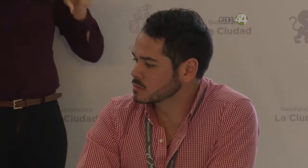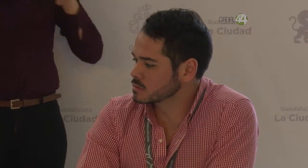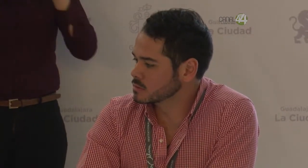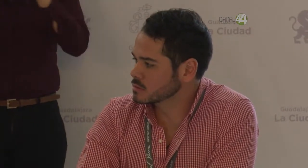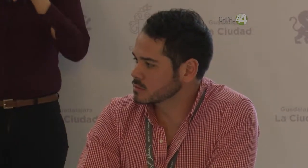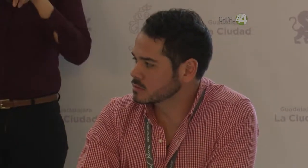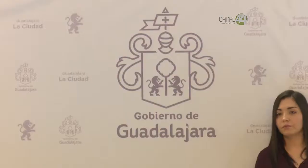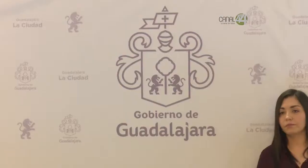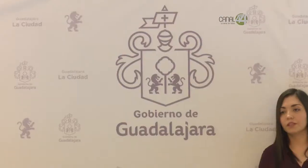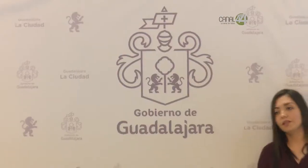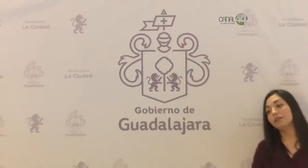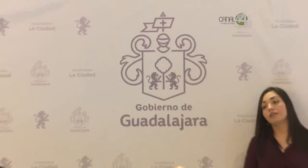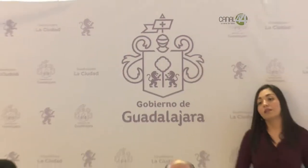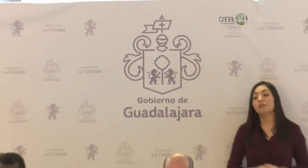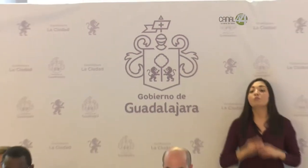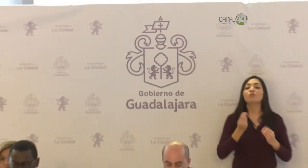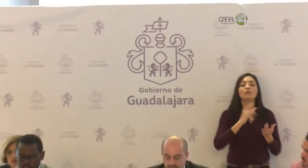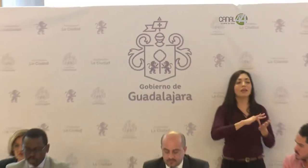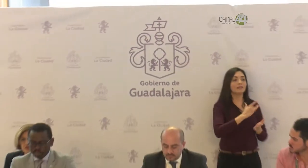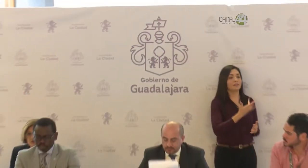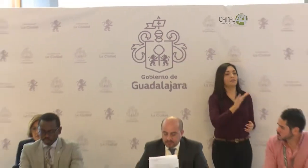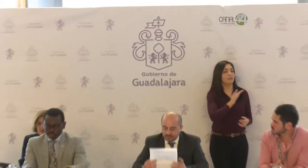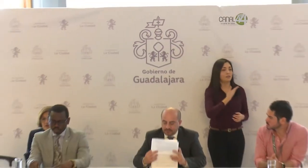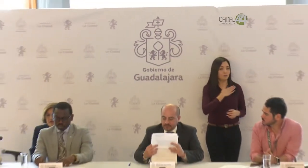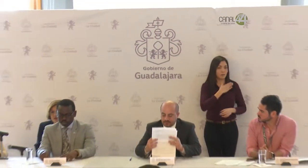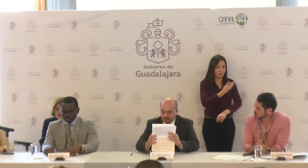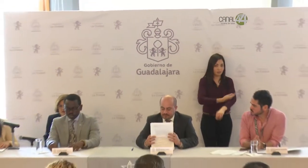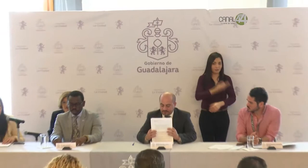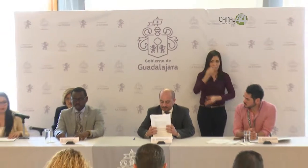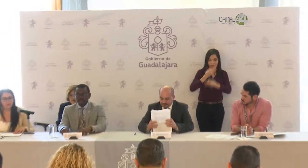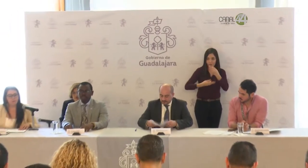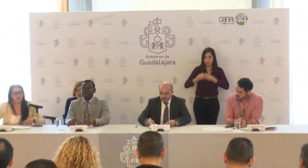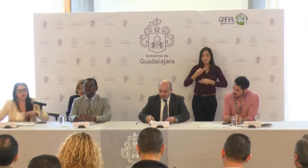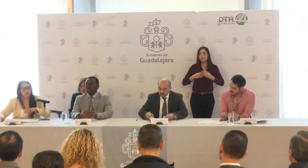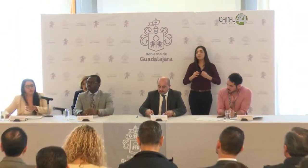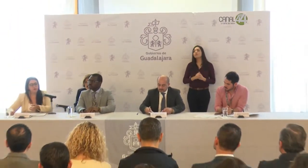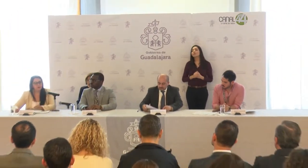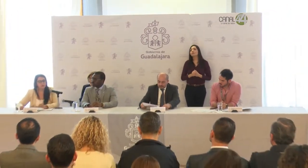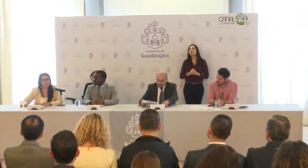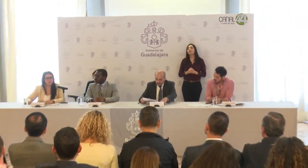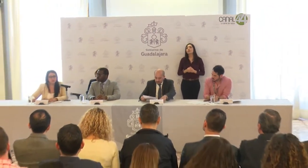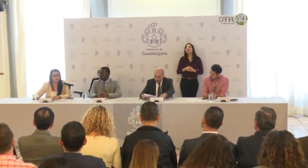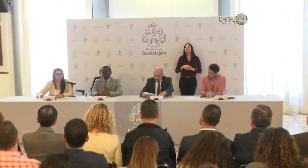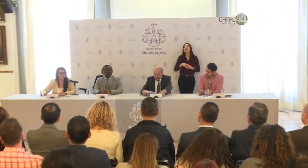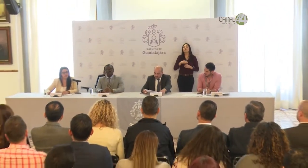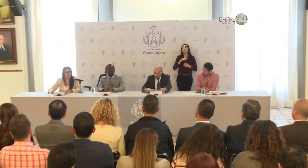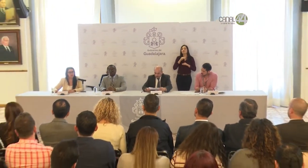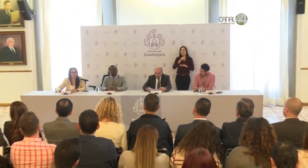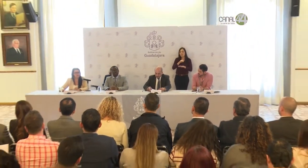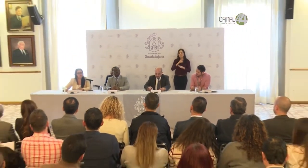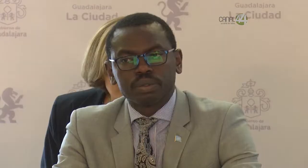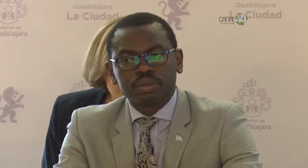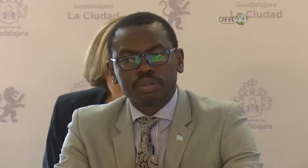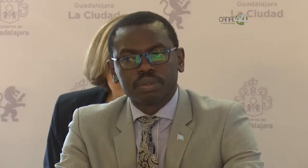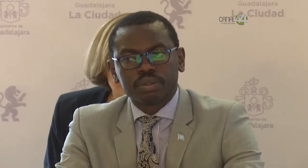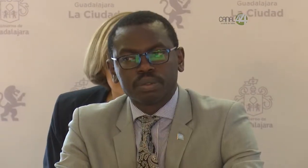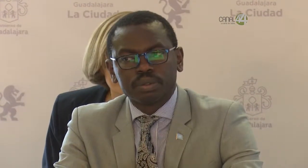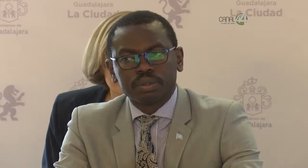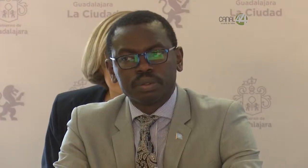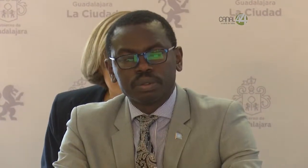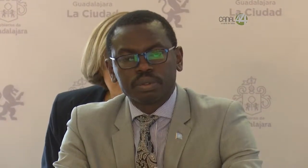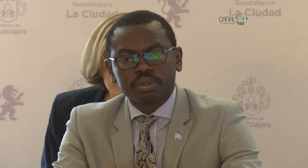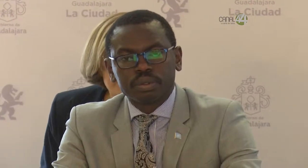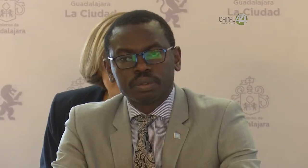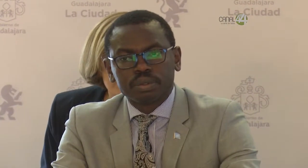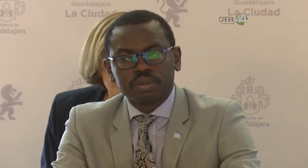puestos se deberán contratar 12 personas que serán los gerentes para el mismo número de zonas que se delimitaron en esta llamada reestructura municipal,